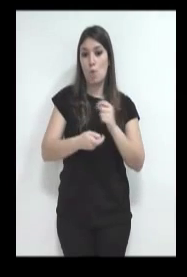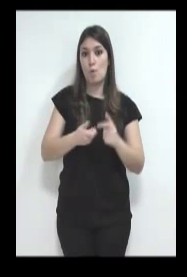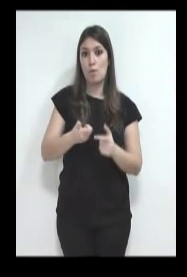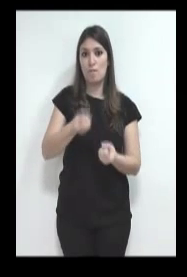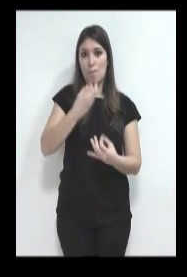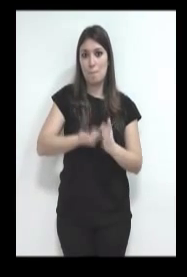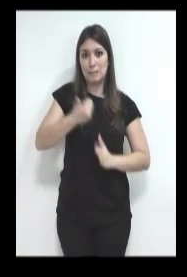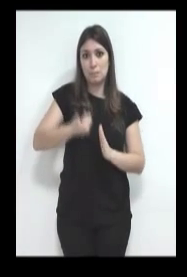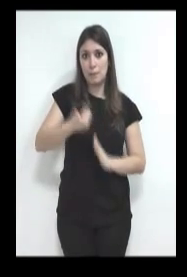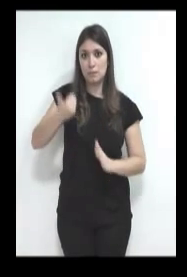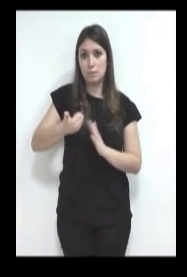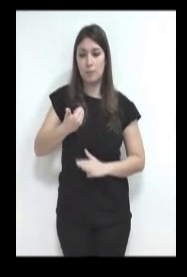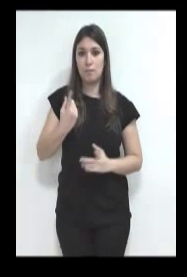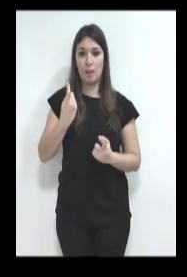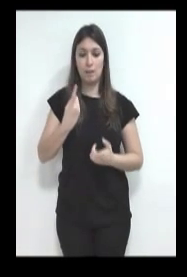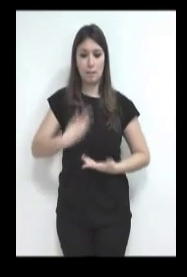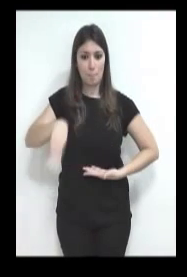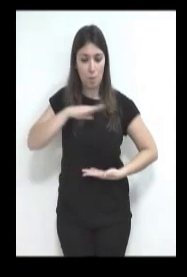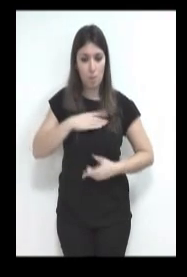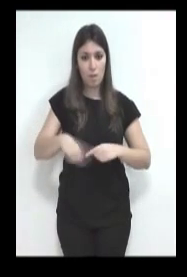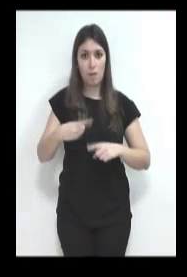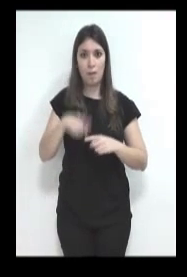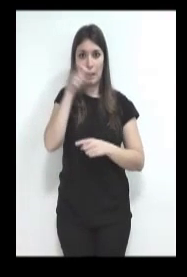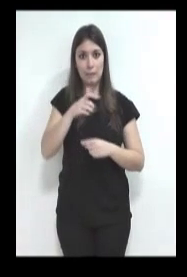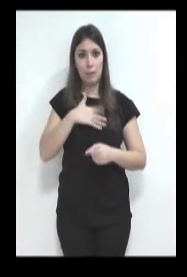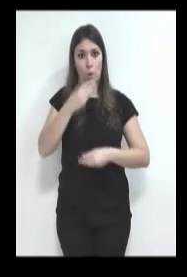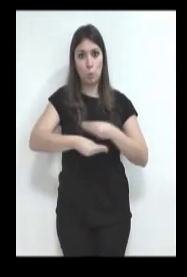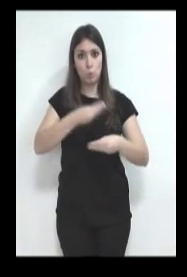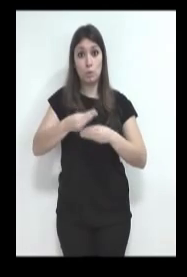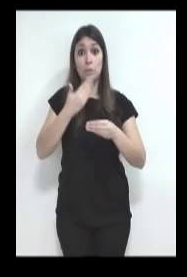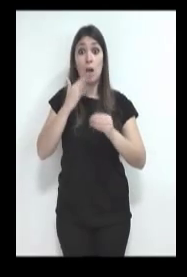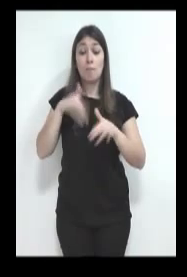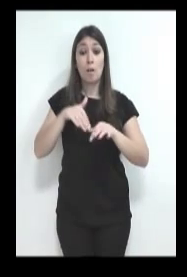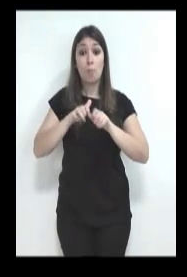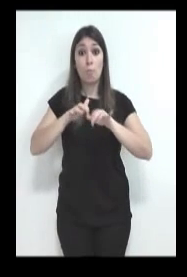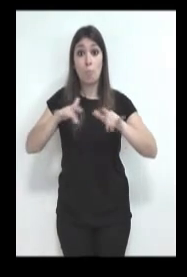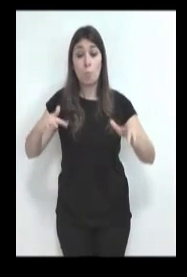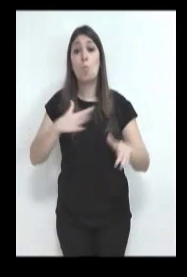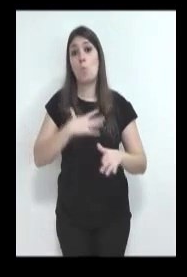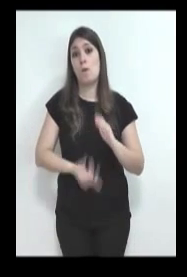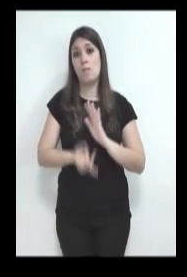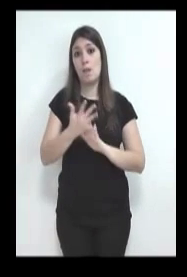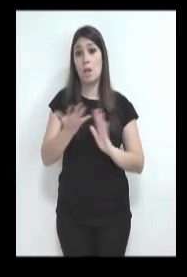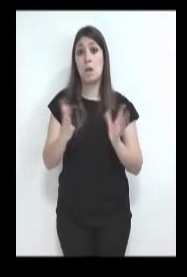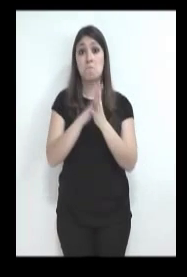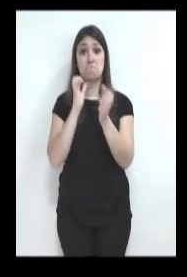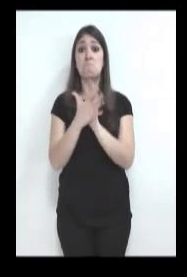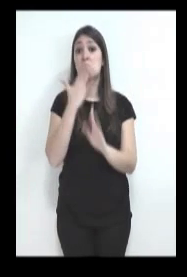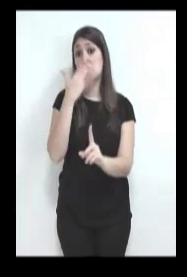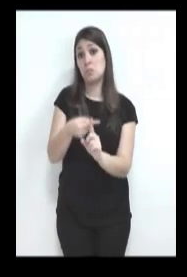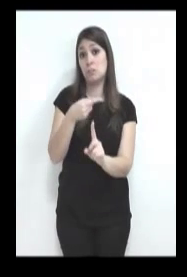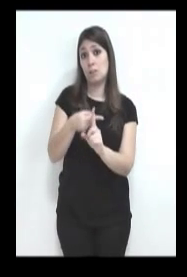más información, y cuanta más capacidad hay de que la gente acceda a ella, más posibilidades hay de que se generen sinergias